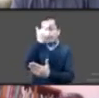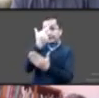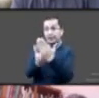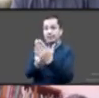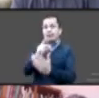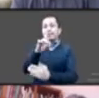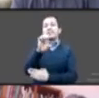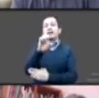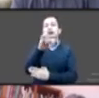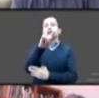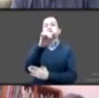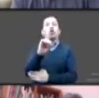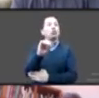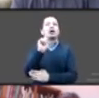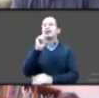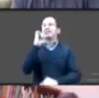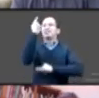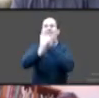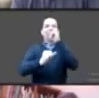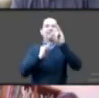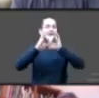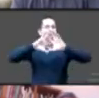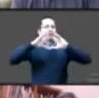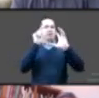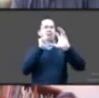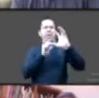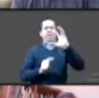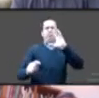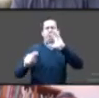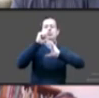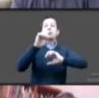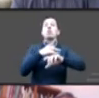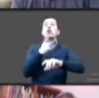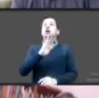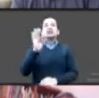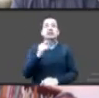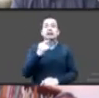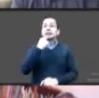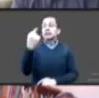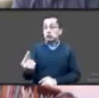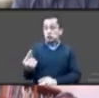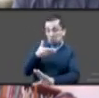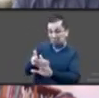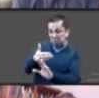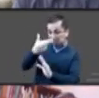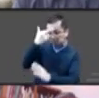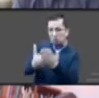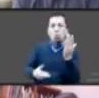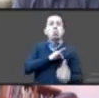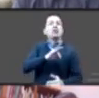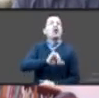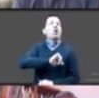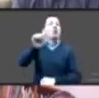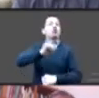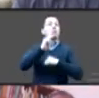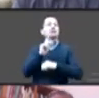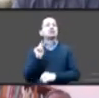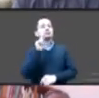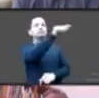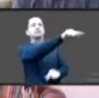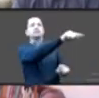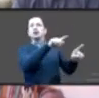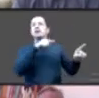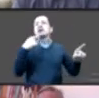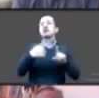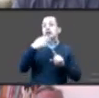puede estar en un país, el agresor puede estar en cualquier otro país del mundo, ¿no? Entonces, es